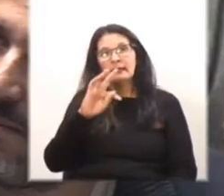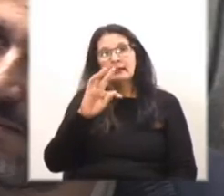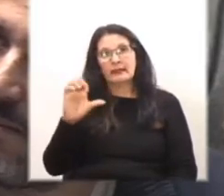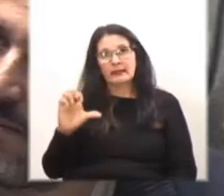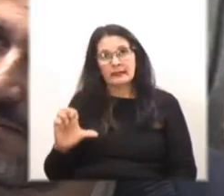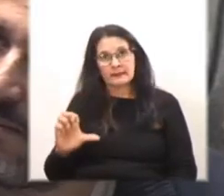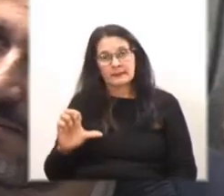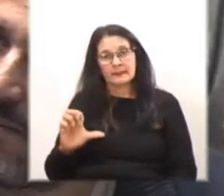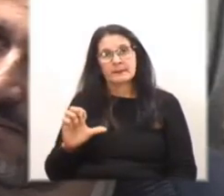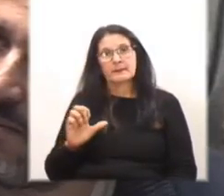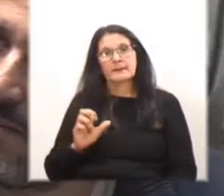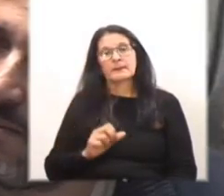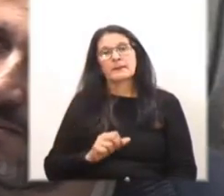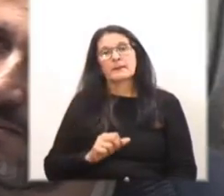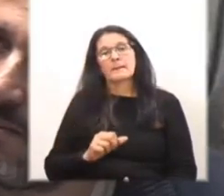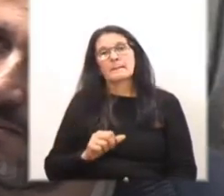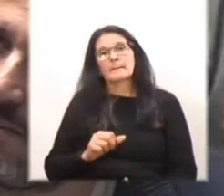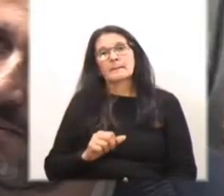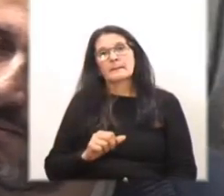ese sentido.